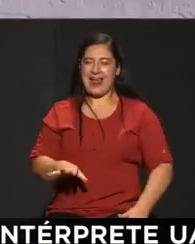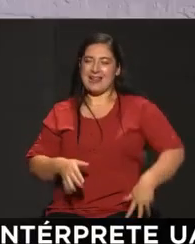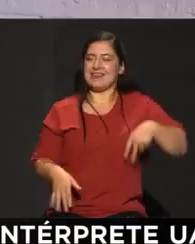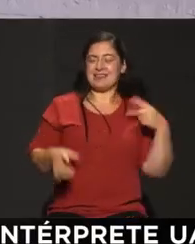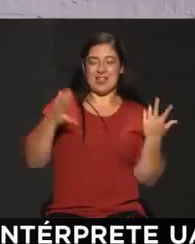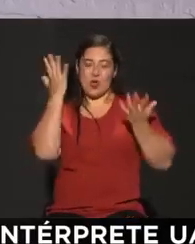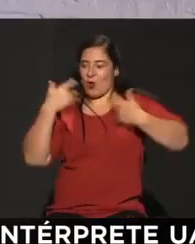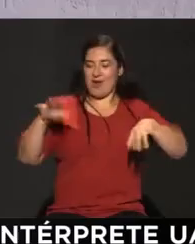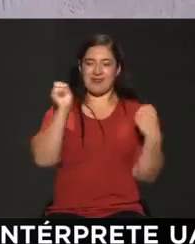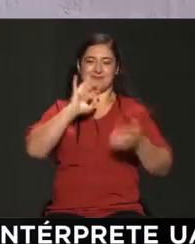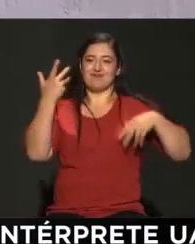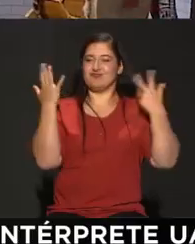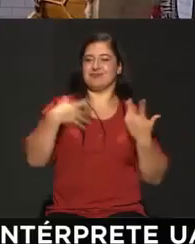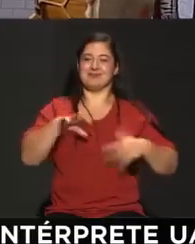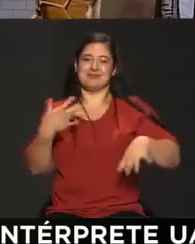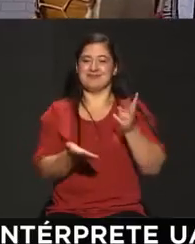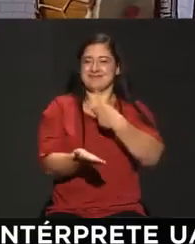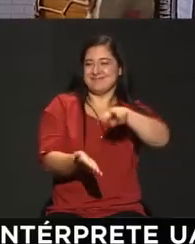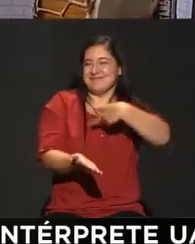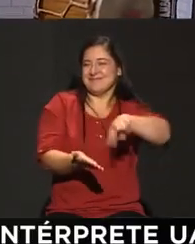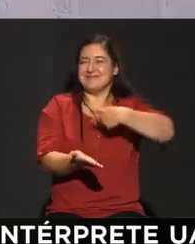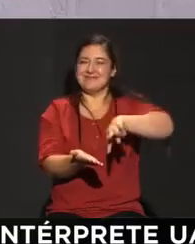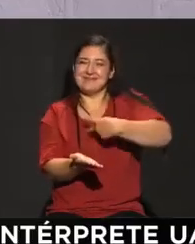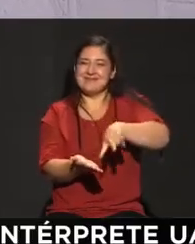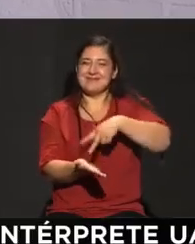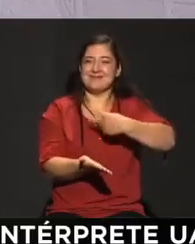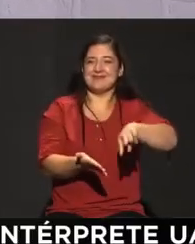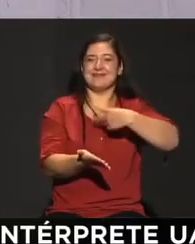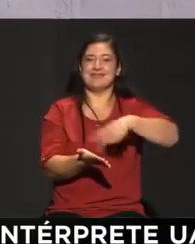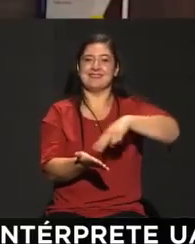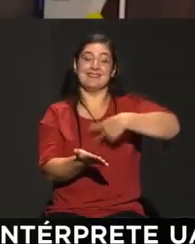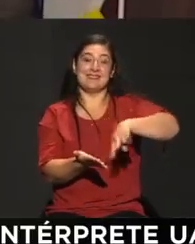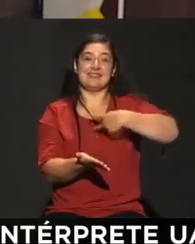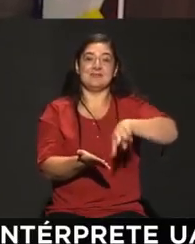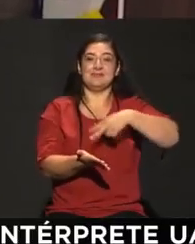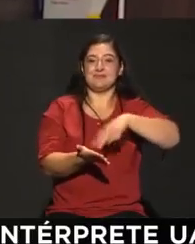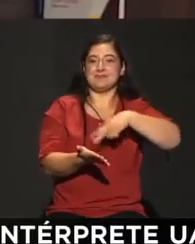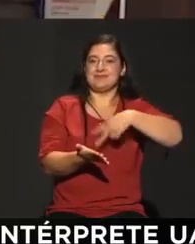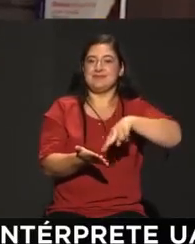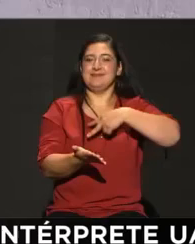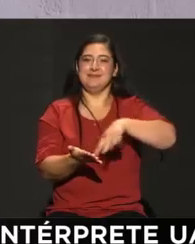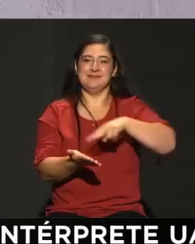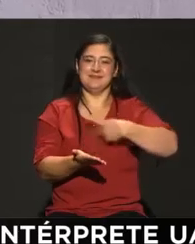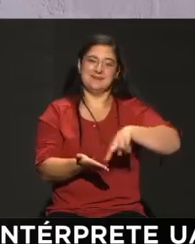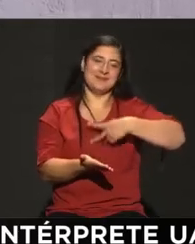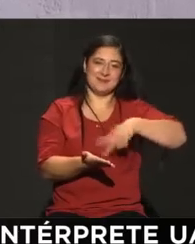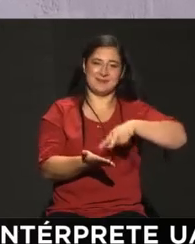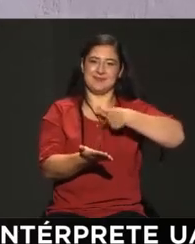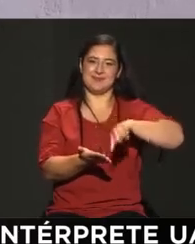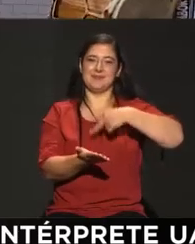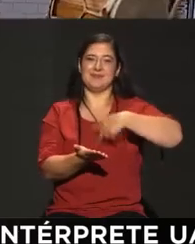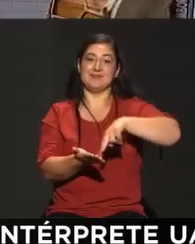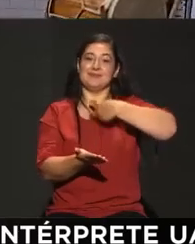moverlo. De aquí para allá. Para moverlo de aquí para allá. Paulina. Y Catalina. Para